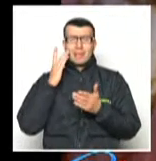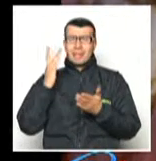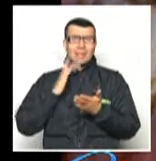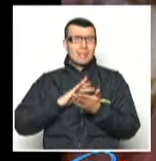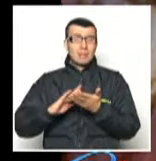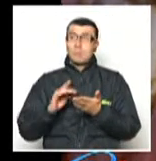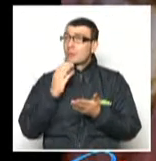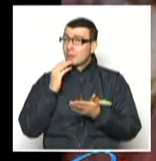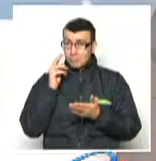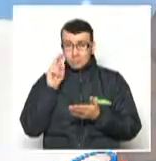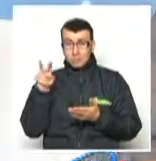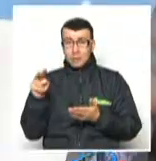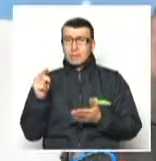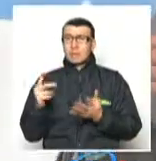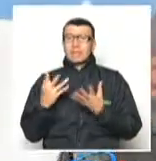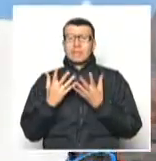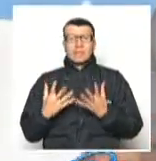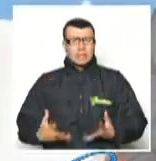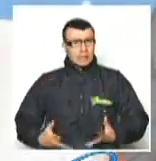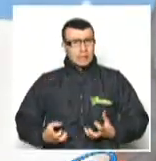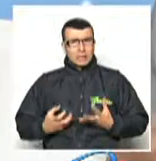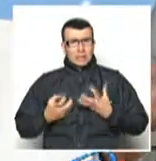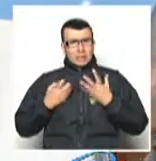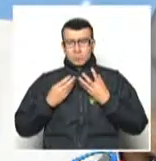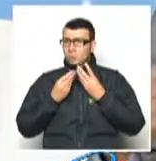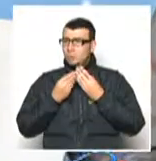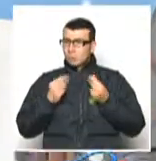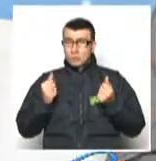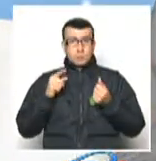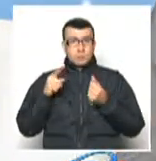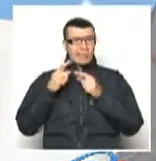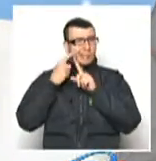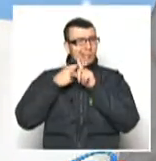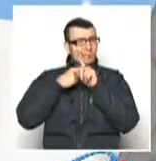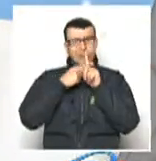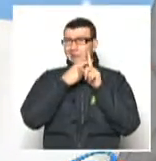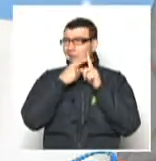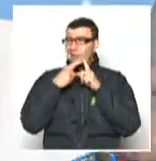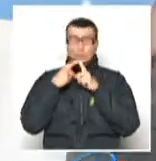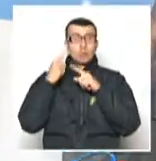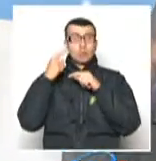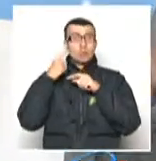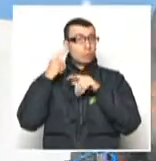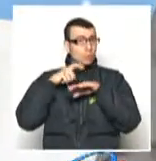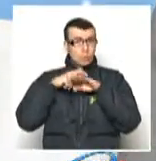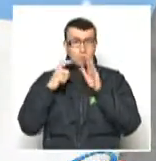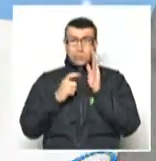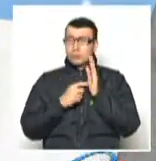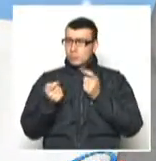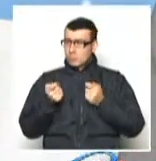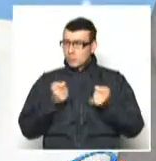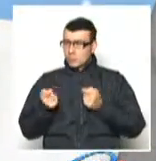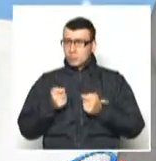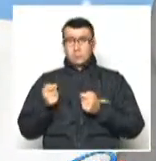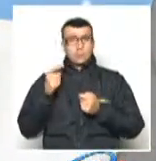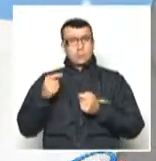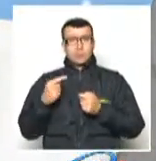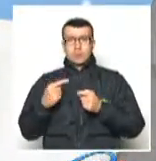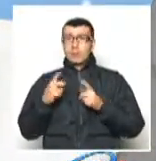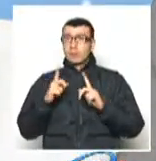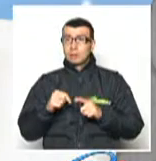caso como los que están viendo acá. Primero desinfectamos al paciente, le quitamos todos esos cálculos y todas esas bacterias que tiene y lo metemos en unos regímenes de